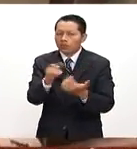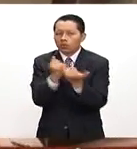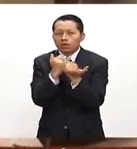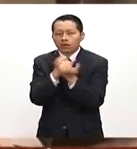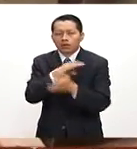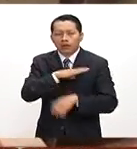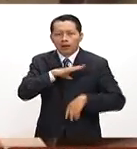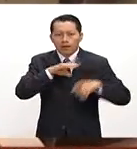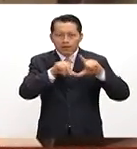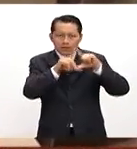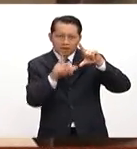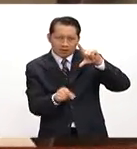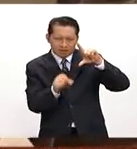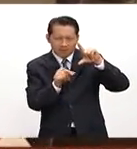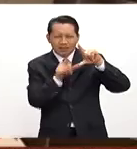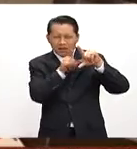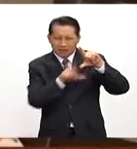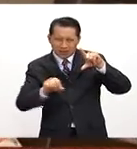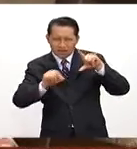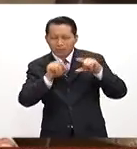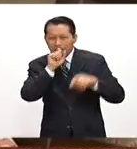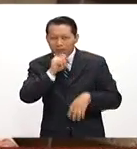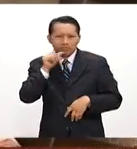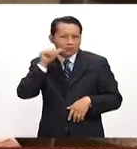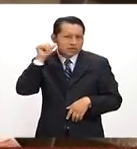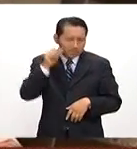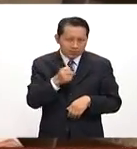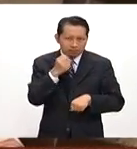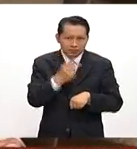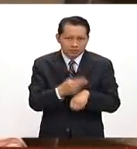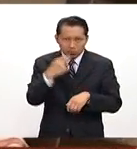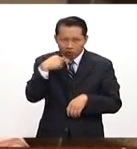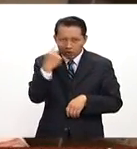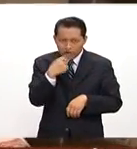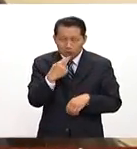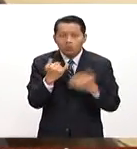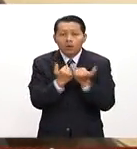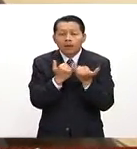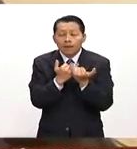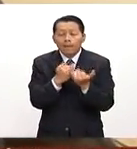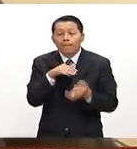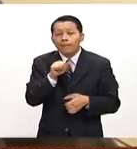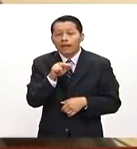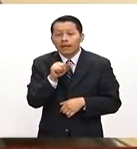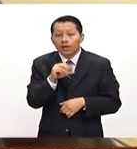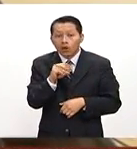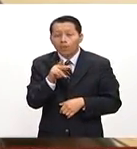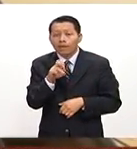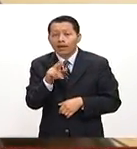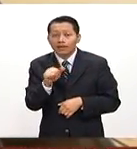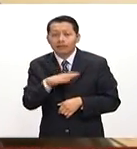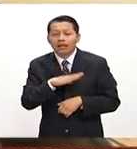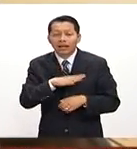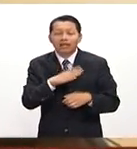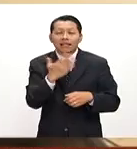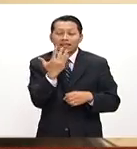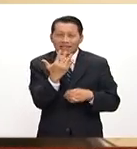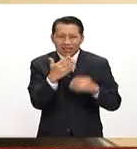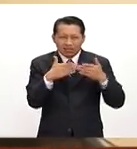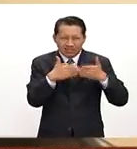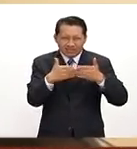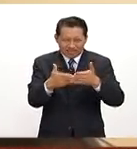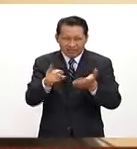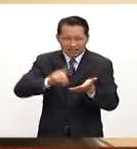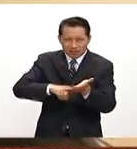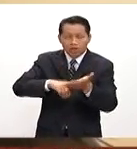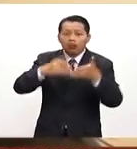a territorio sudcaliforniano ayer a temprana hora. Perfecto. El barco Humberto camaronero Mariano Pérez, con 5 tripulantes a bordo,